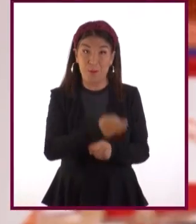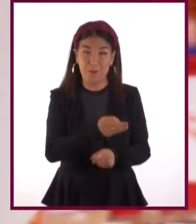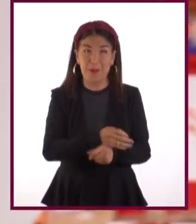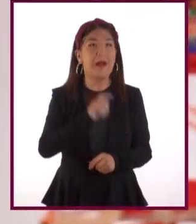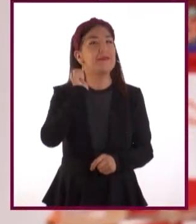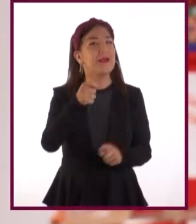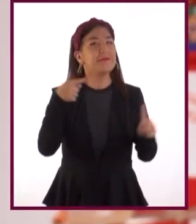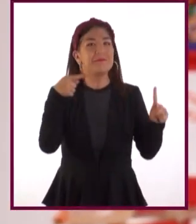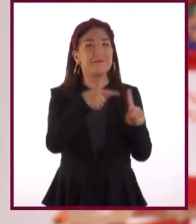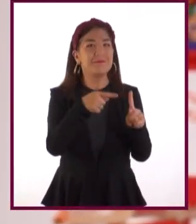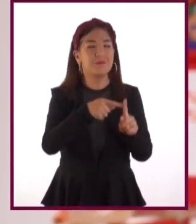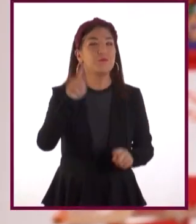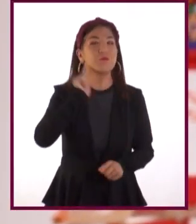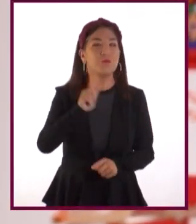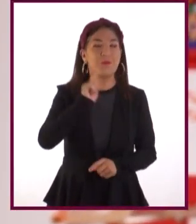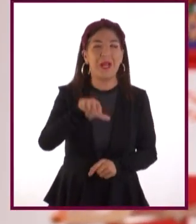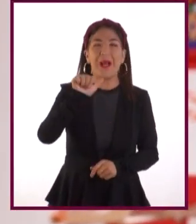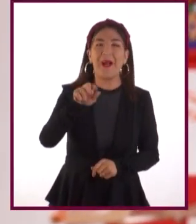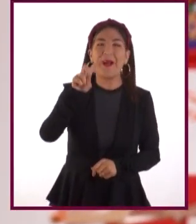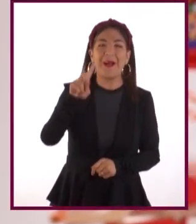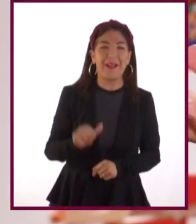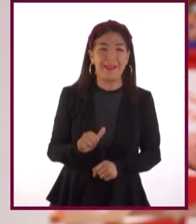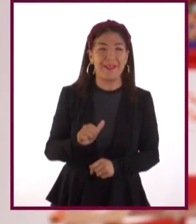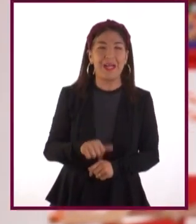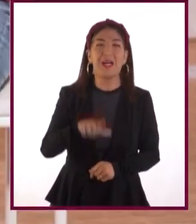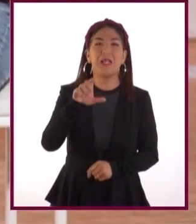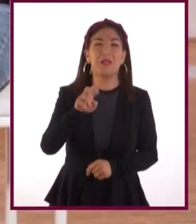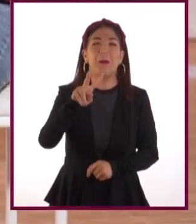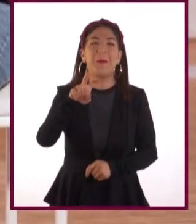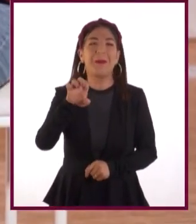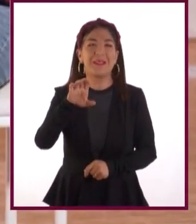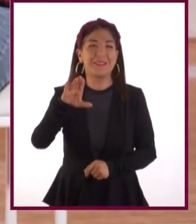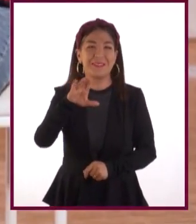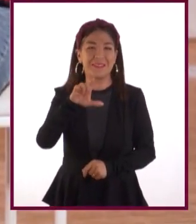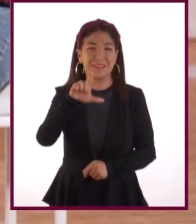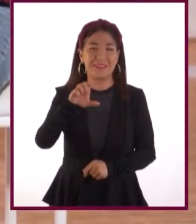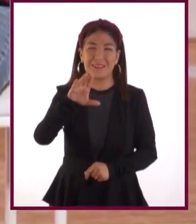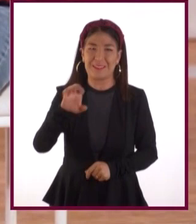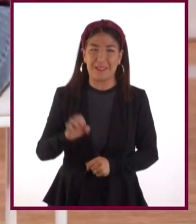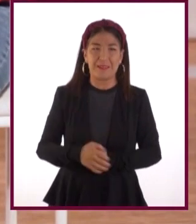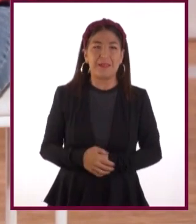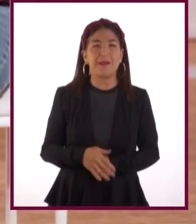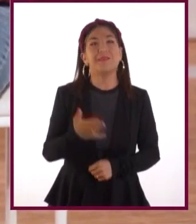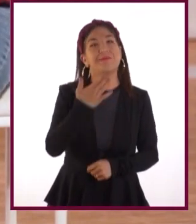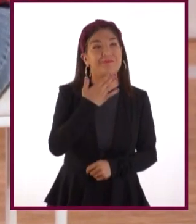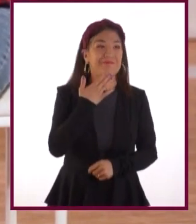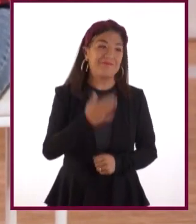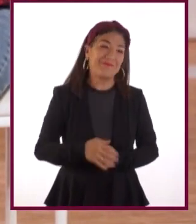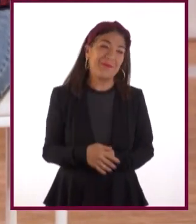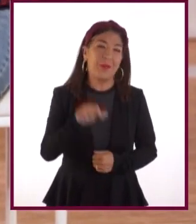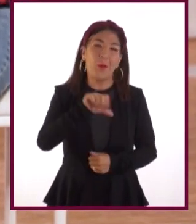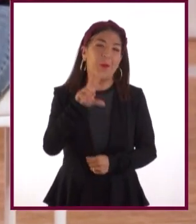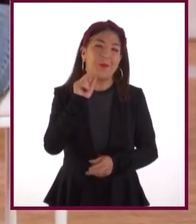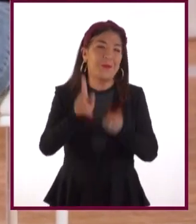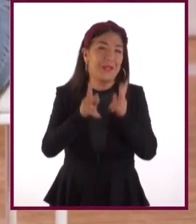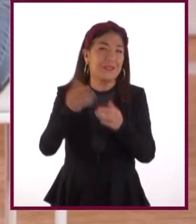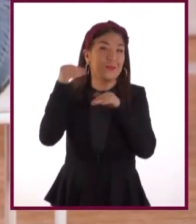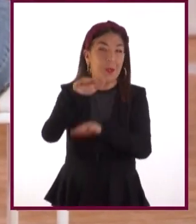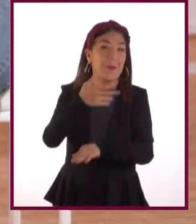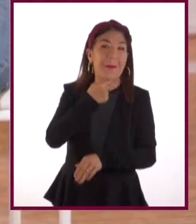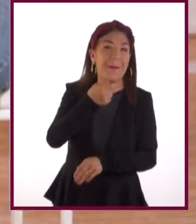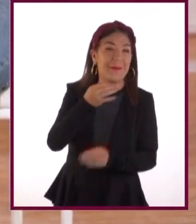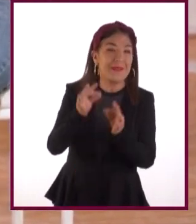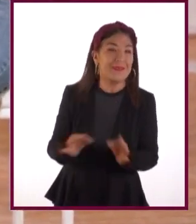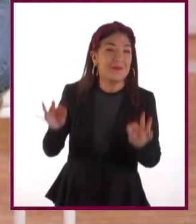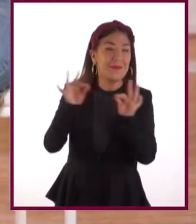importante, pero el programa de hoy está dedicado a Hada de Lovelace. Bueno, creo que puedo aceptar que hoy no hablemos de hombres